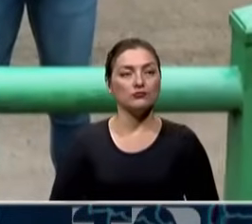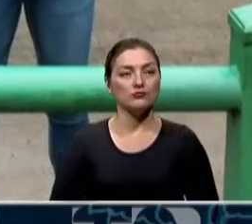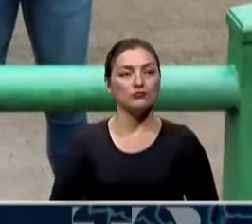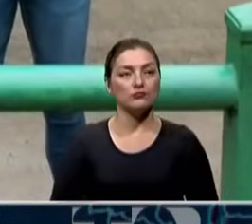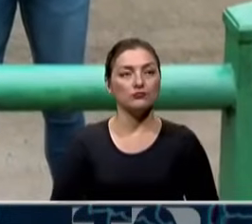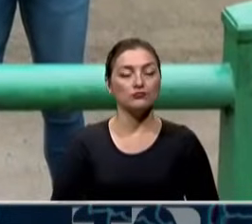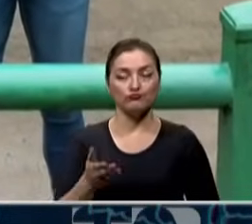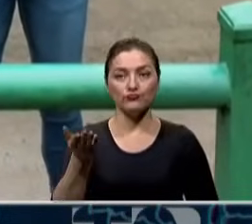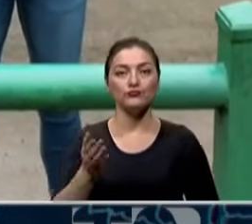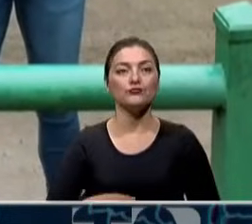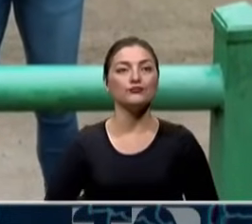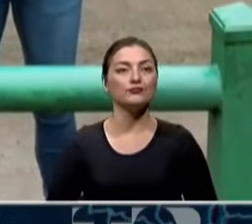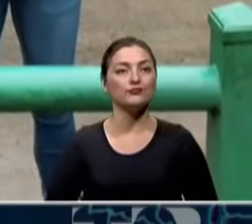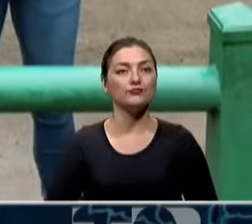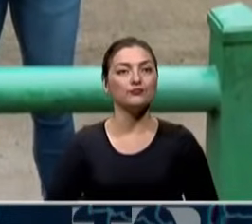Adelante.